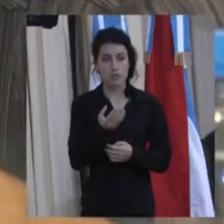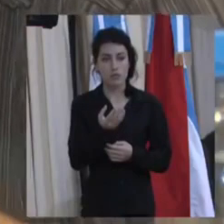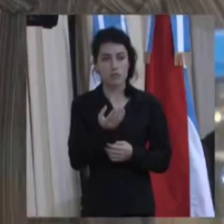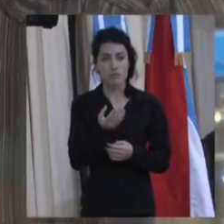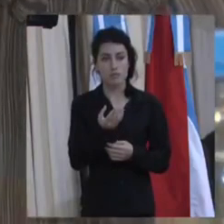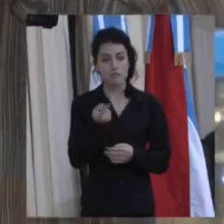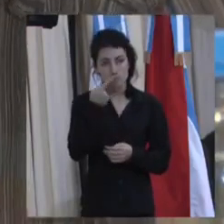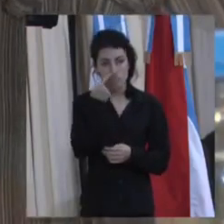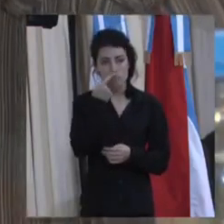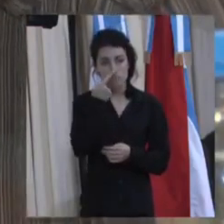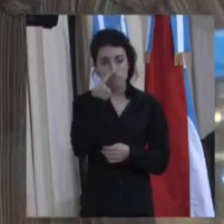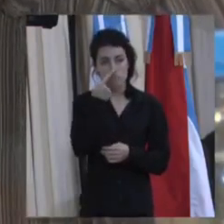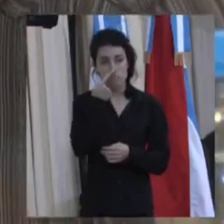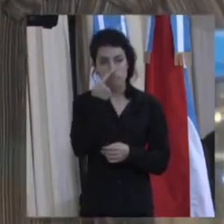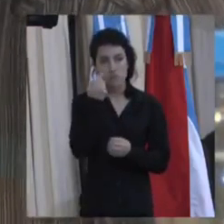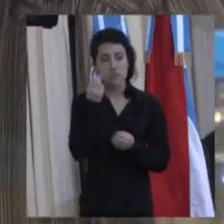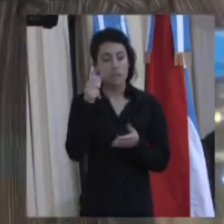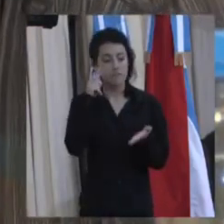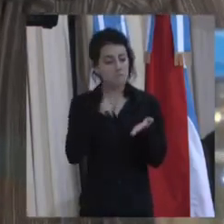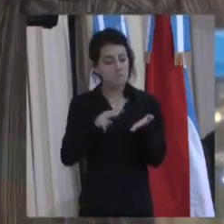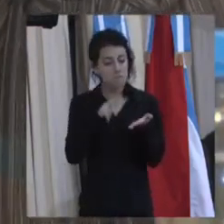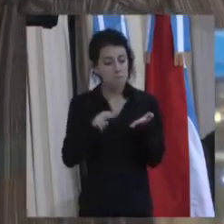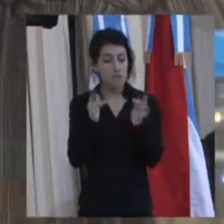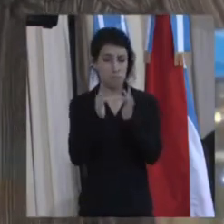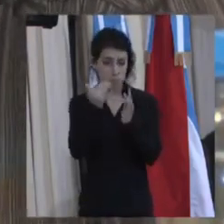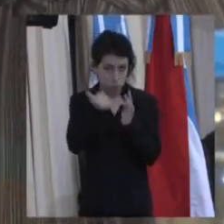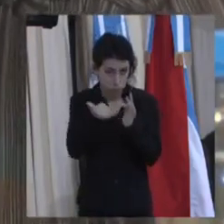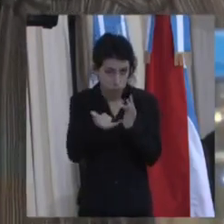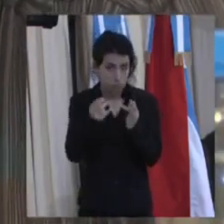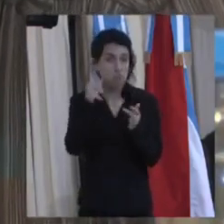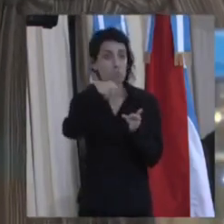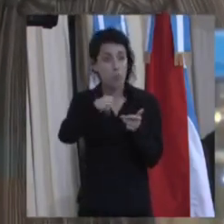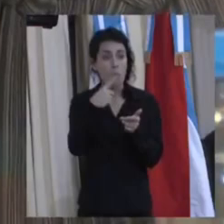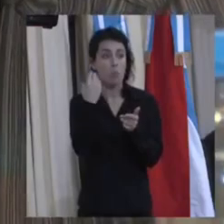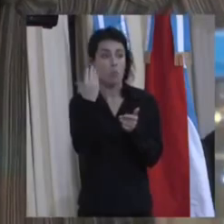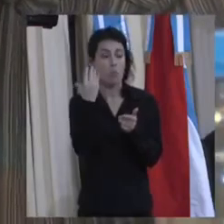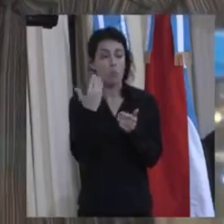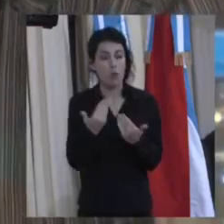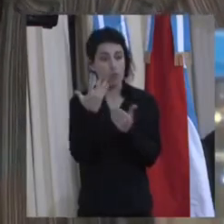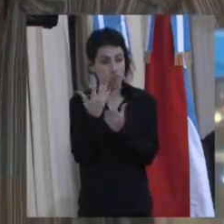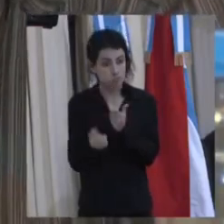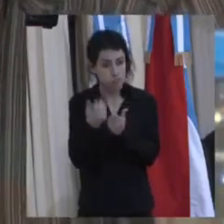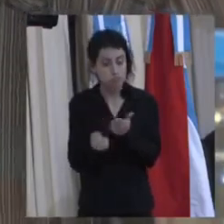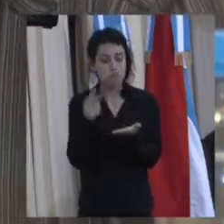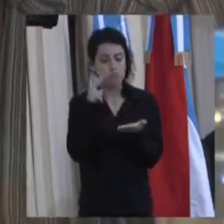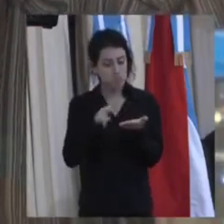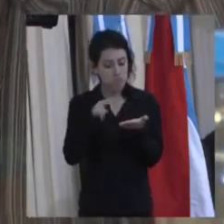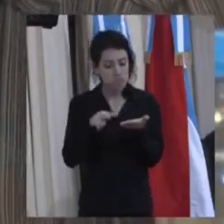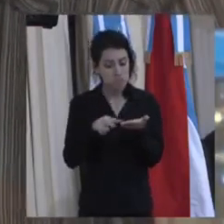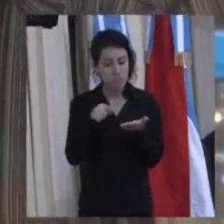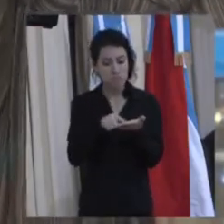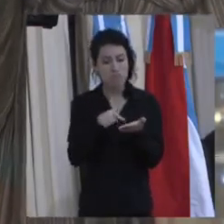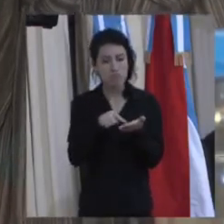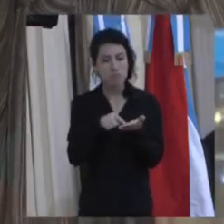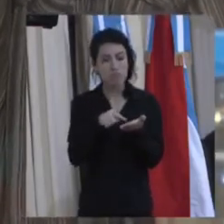muy interesante porque si ustedes la leen, está en internet y lo pueden bajar, incorpora unas cuestiones